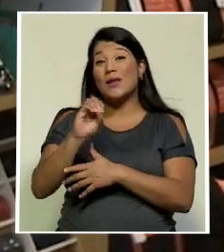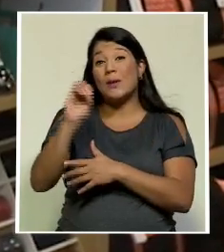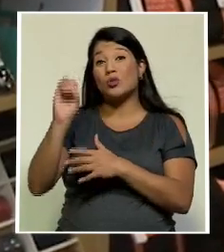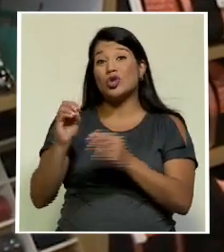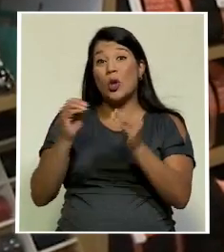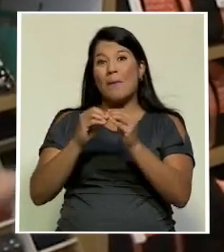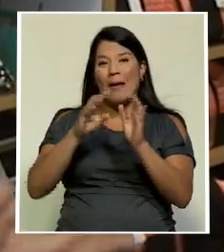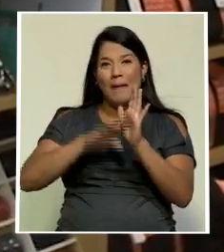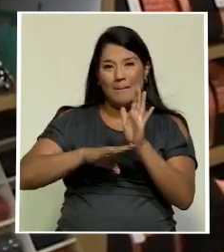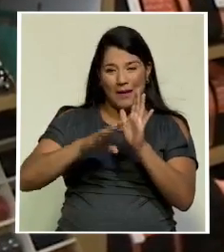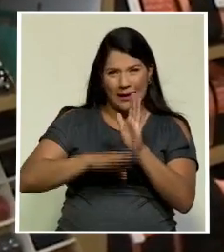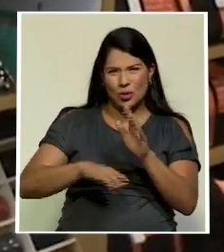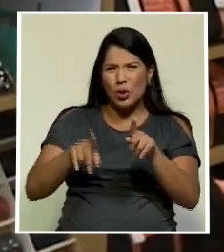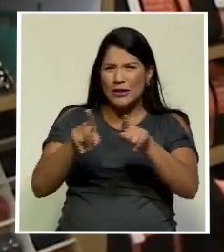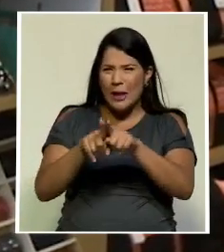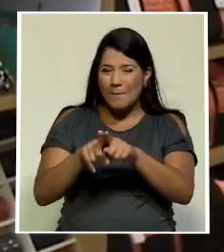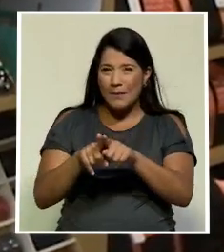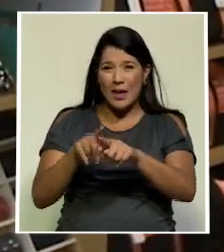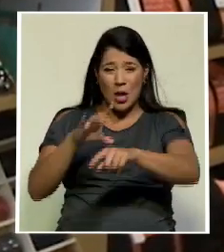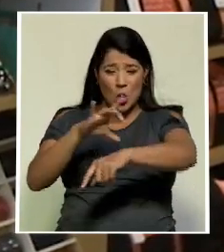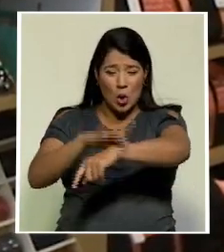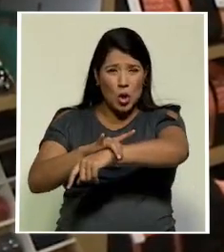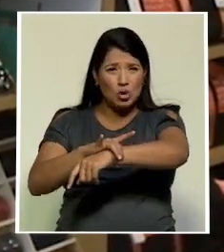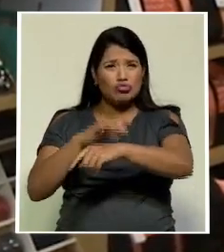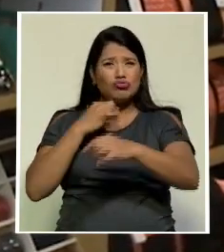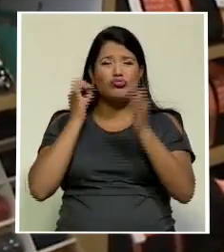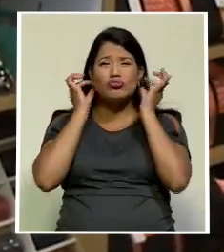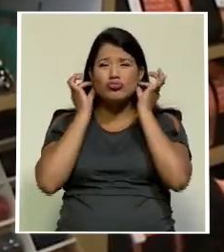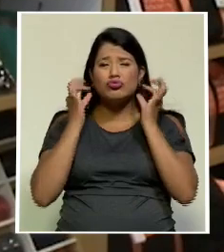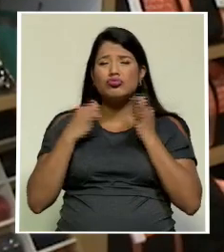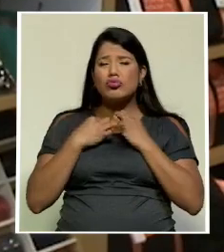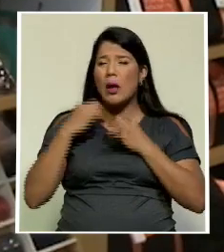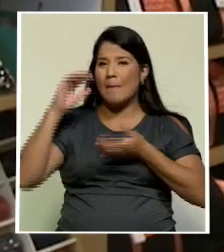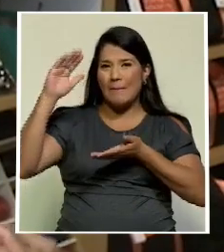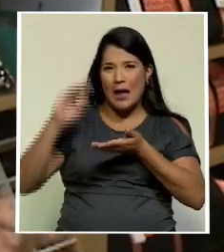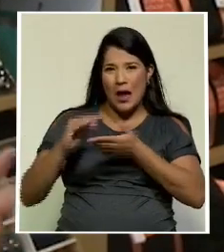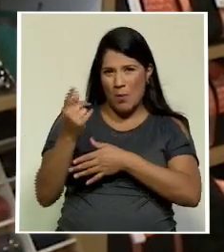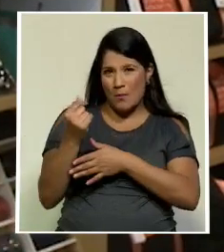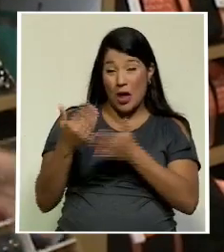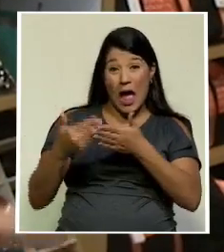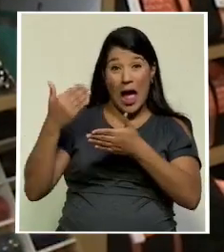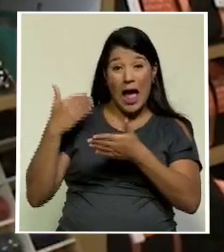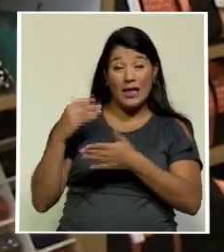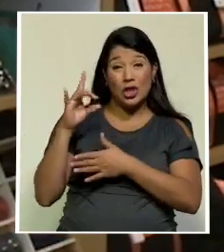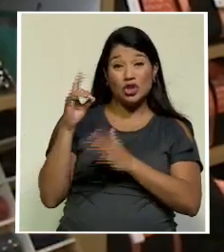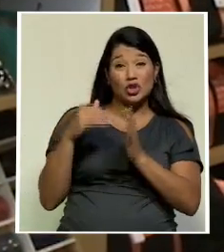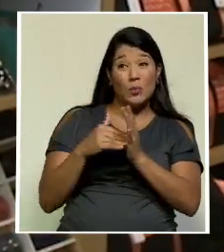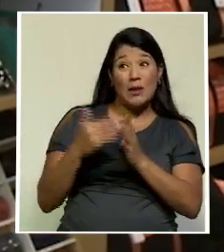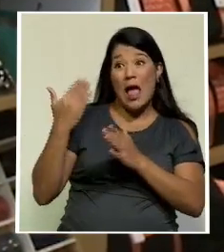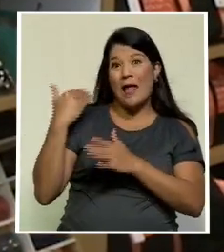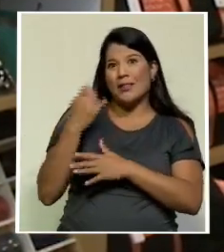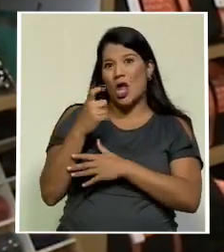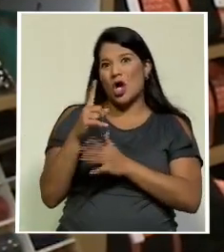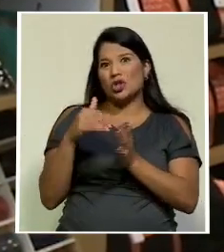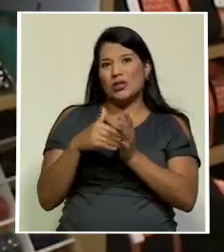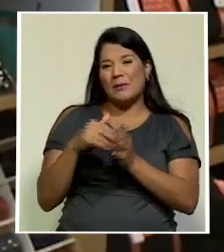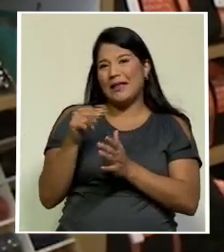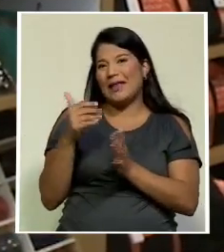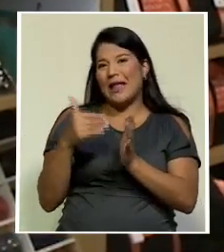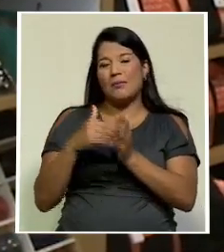rebajado mucha bisutería a 1.990 colones desde que estaban en 8.000, en 11.000, 10.000 colones en adelante.